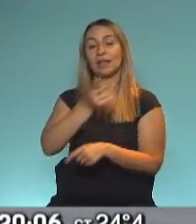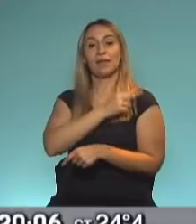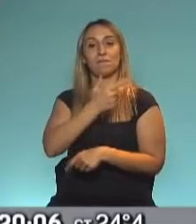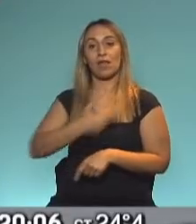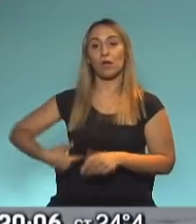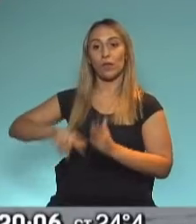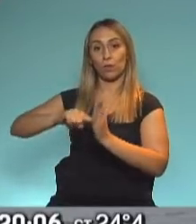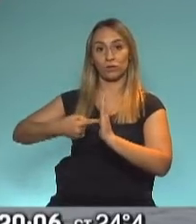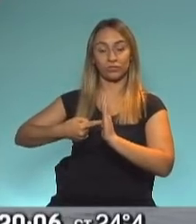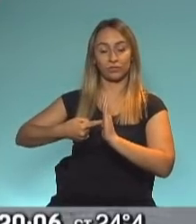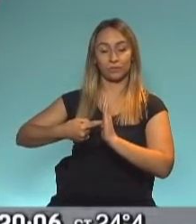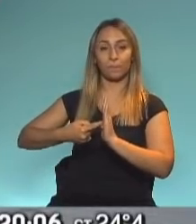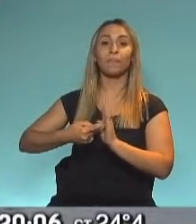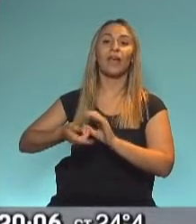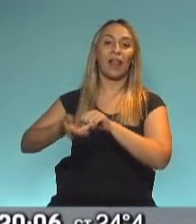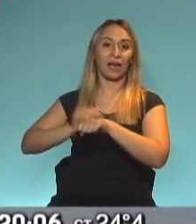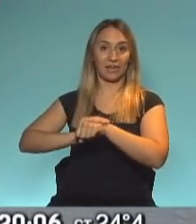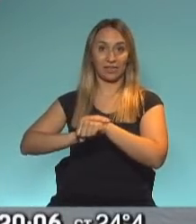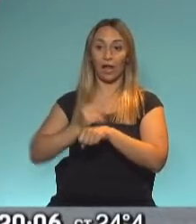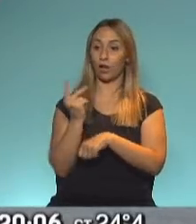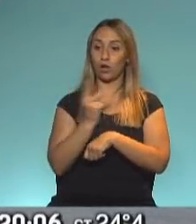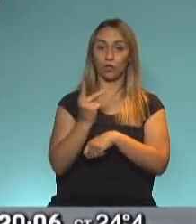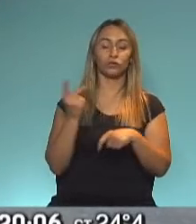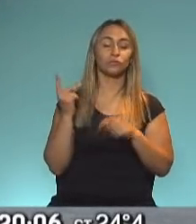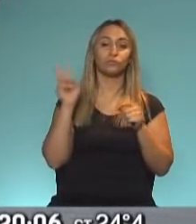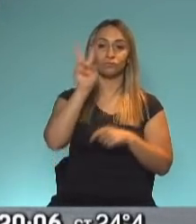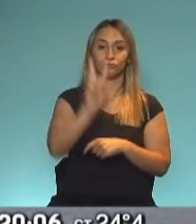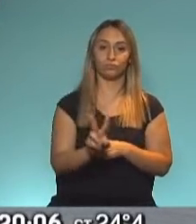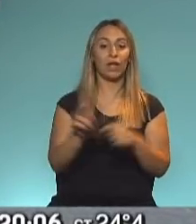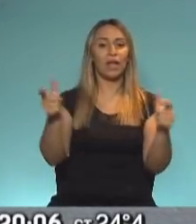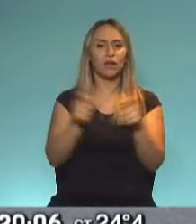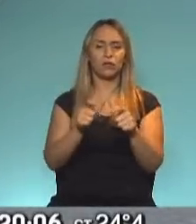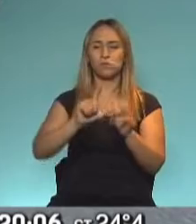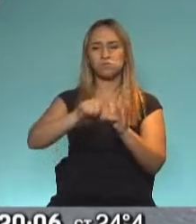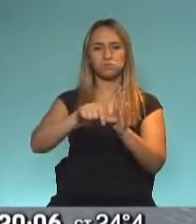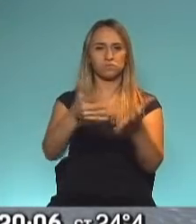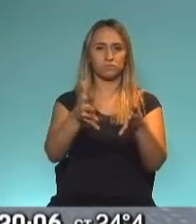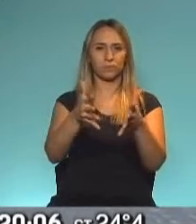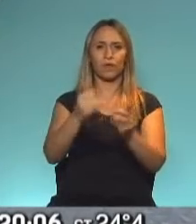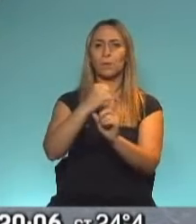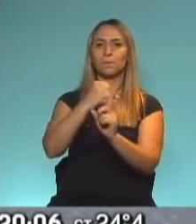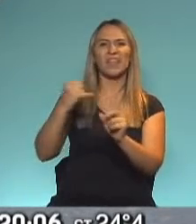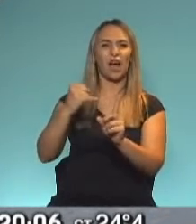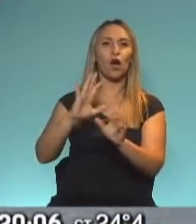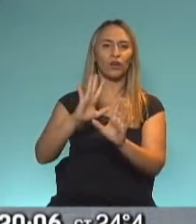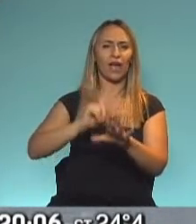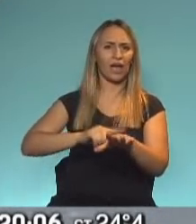gobierno porteño, Horacio Rodríguez Larreta, en una reunión que duró aproximadamente media